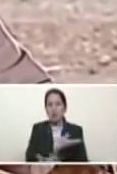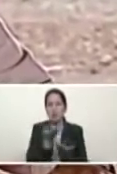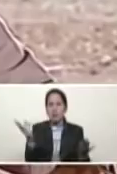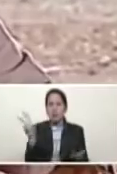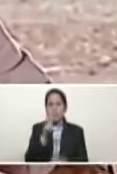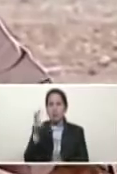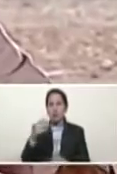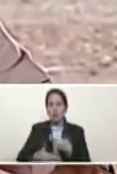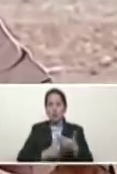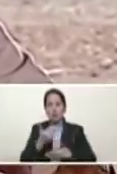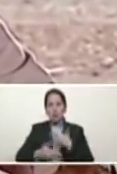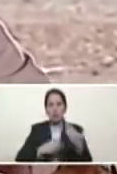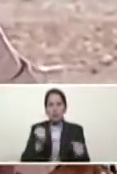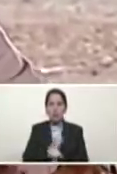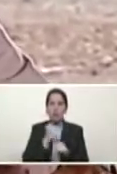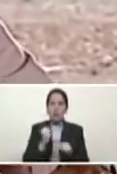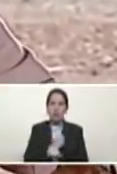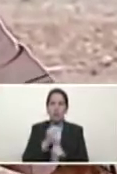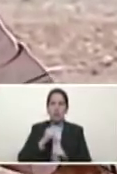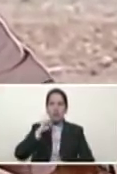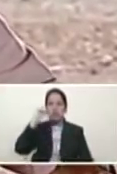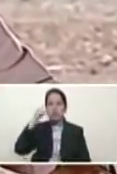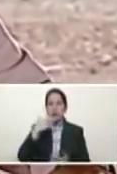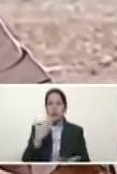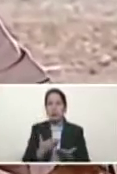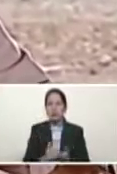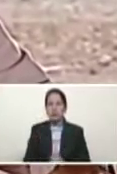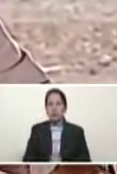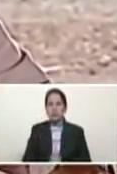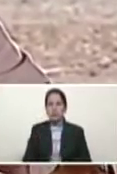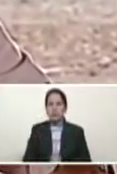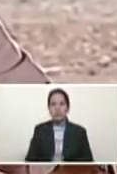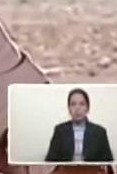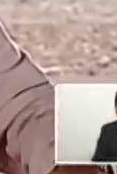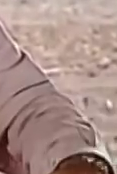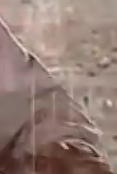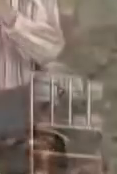A producir, a trabajar y a vencer. Muchas gracias.